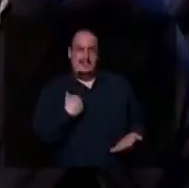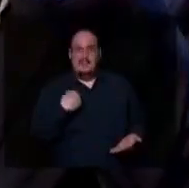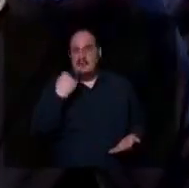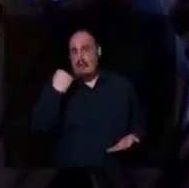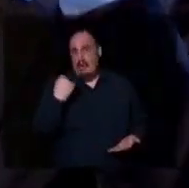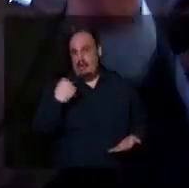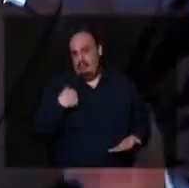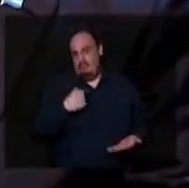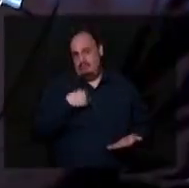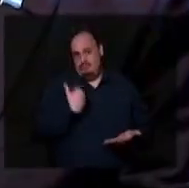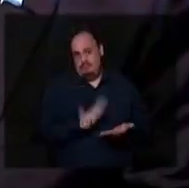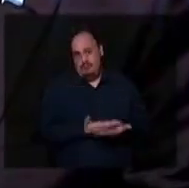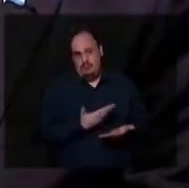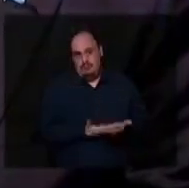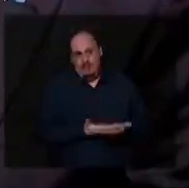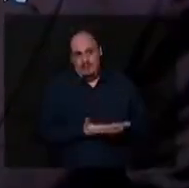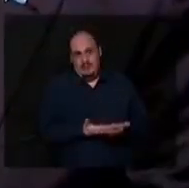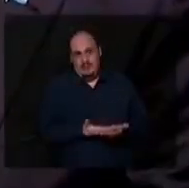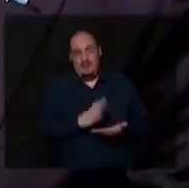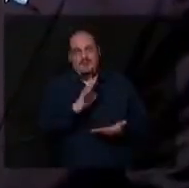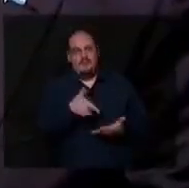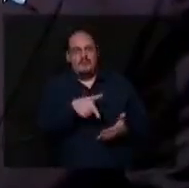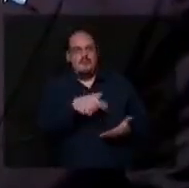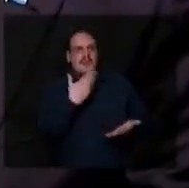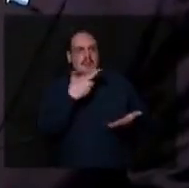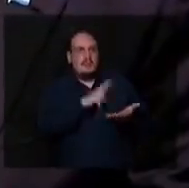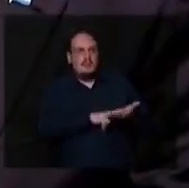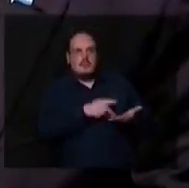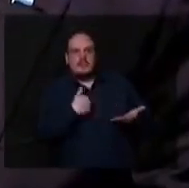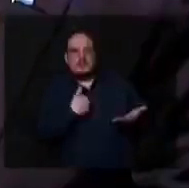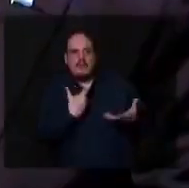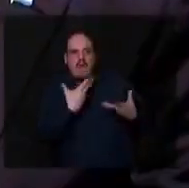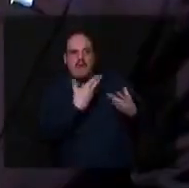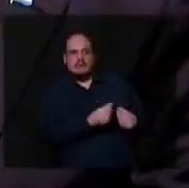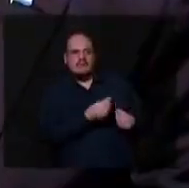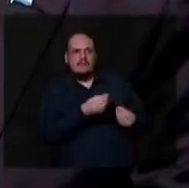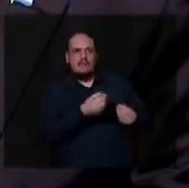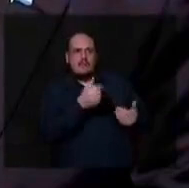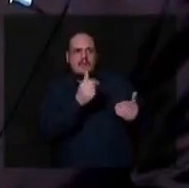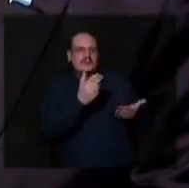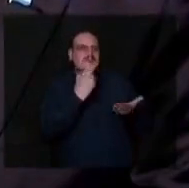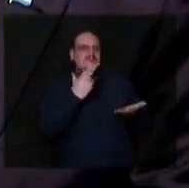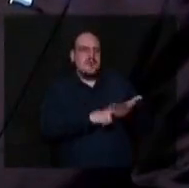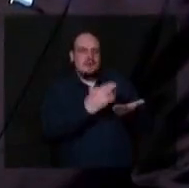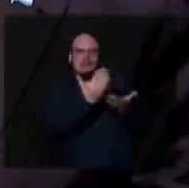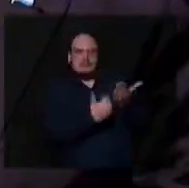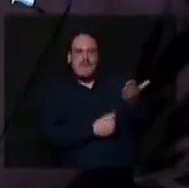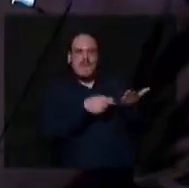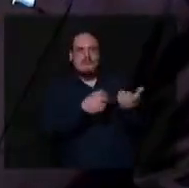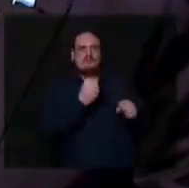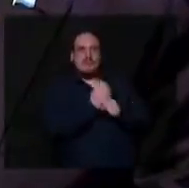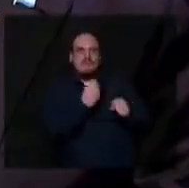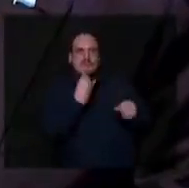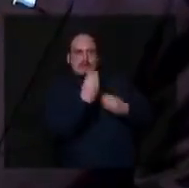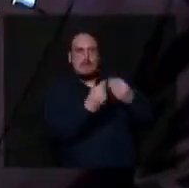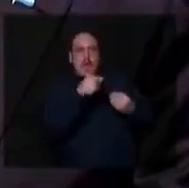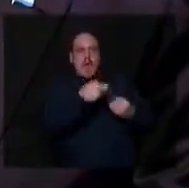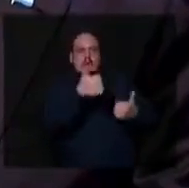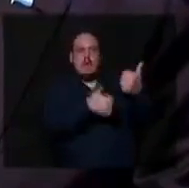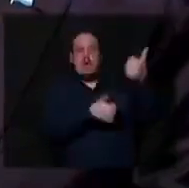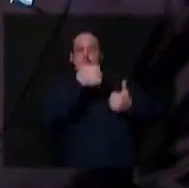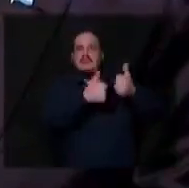me desilusionaron porque pensé que entendían lo que era la democracia y la república Y no entienden absolutamente